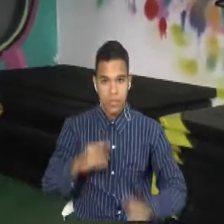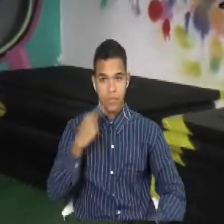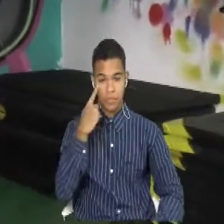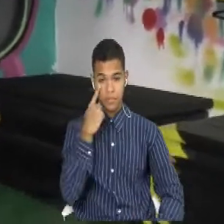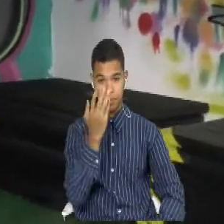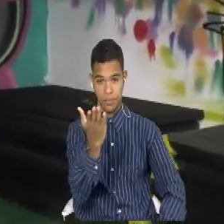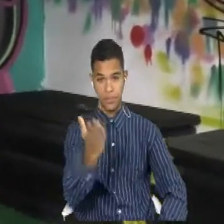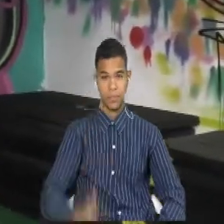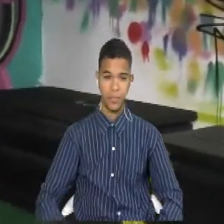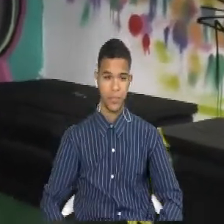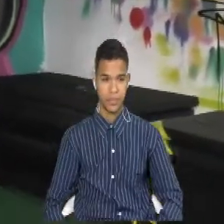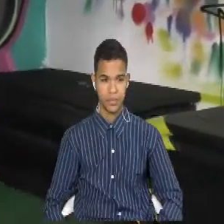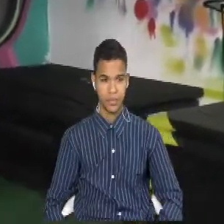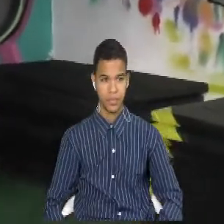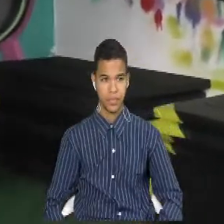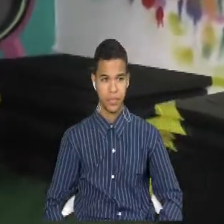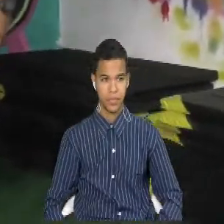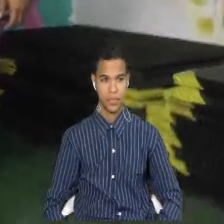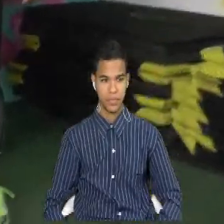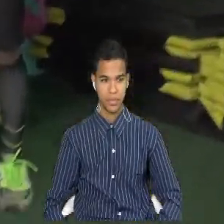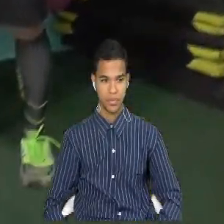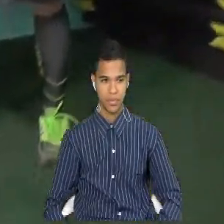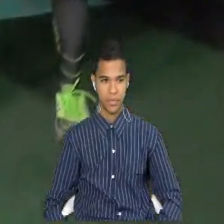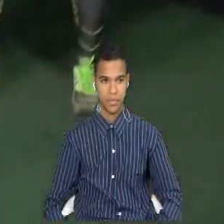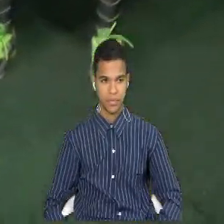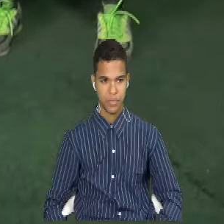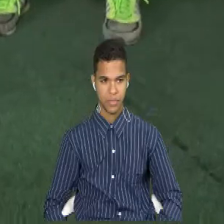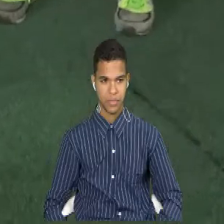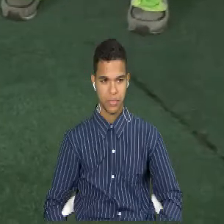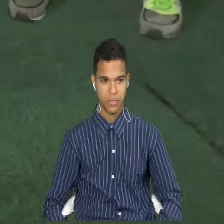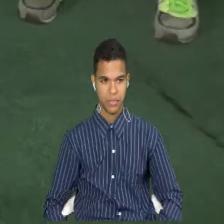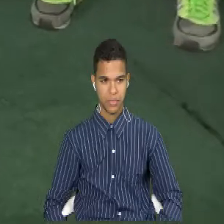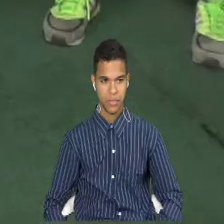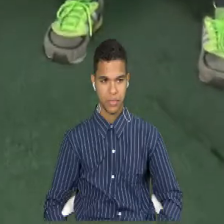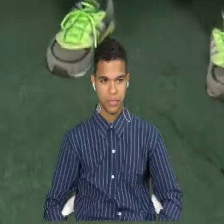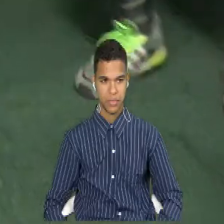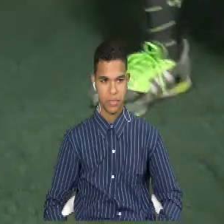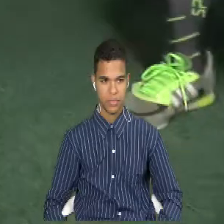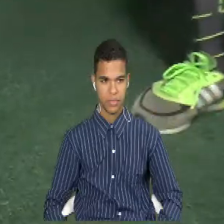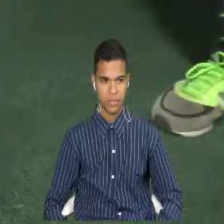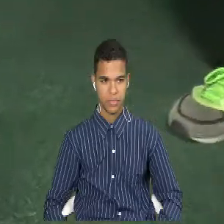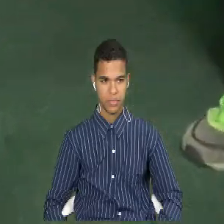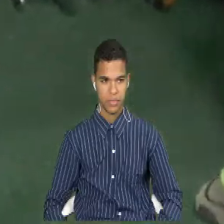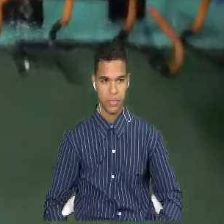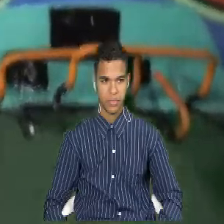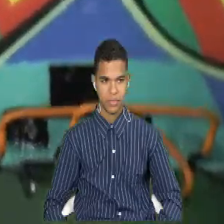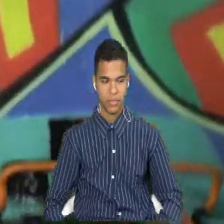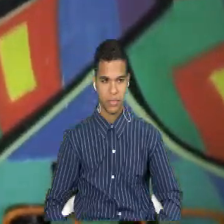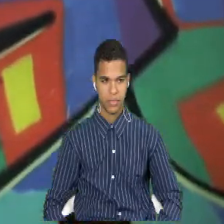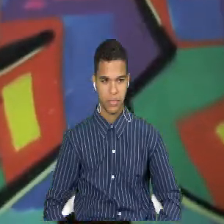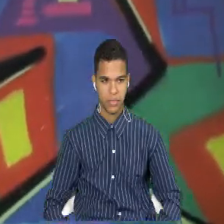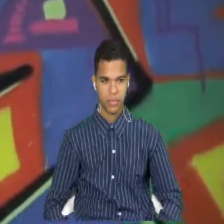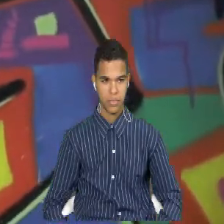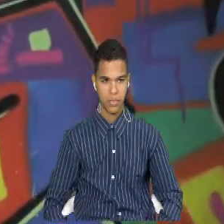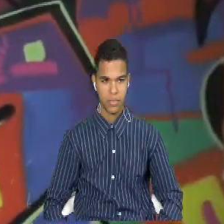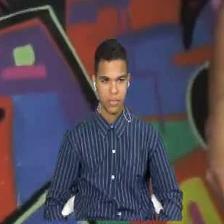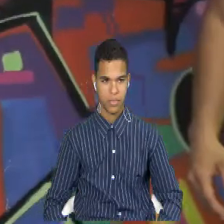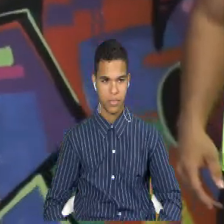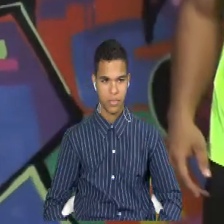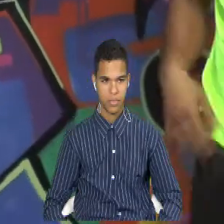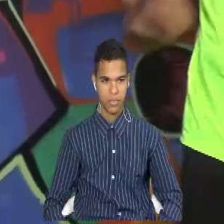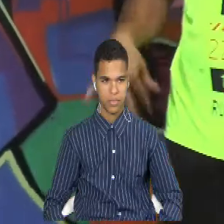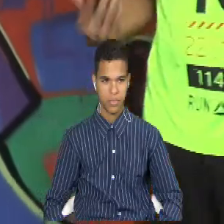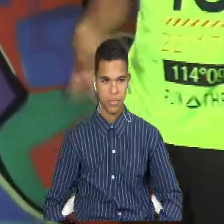y ejecuto dos sentadillas. Listo, entonces hago un skipping, dale arriba. Paro y hago dos sentadillas. 1 y 2. Ajá,